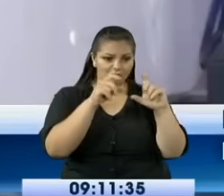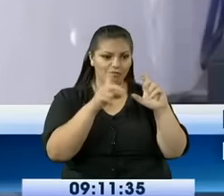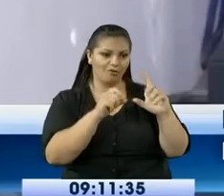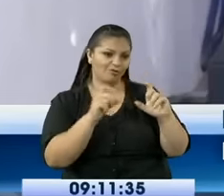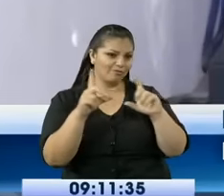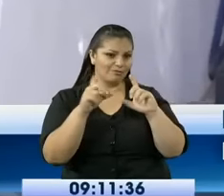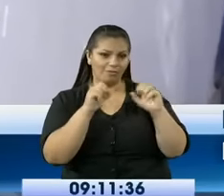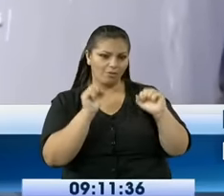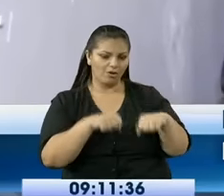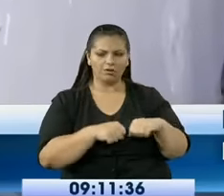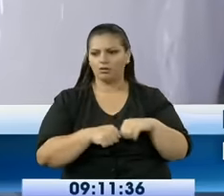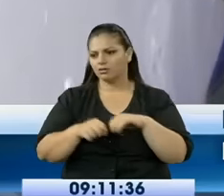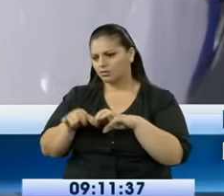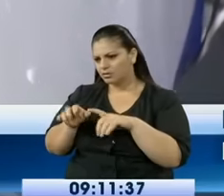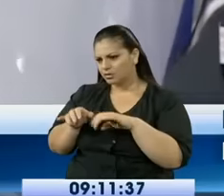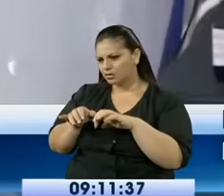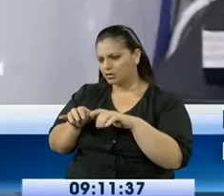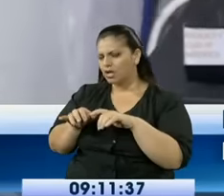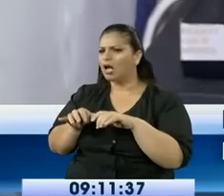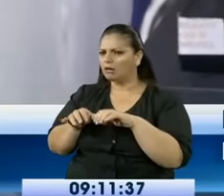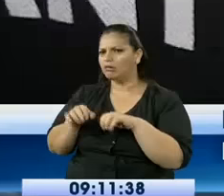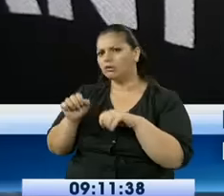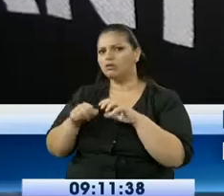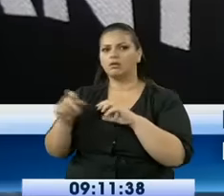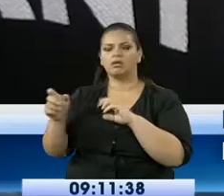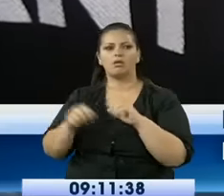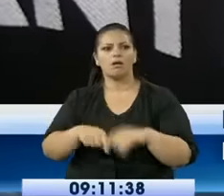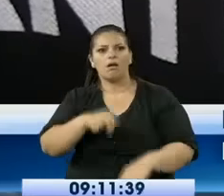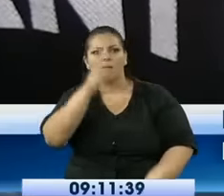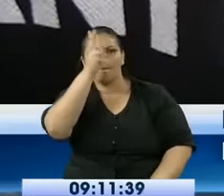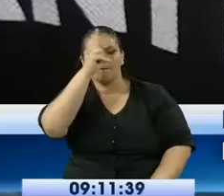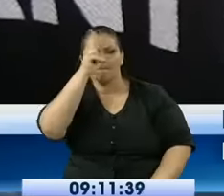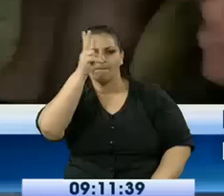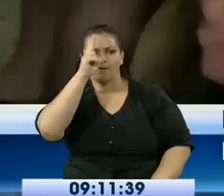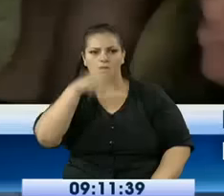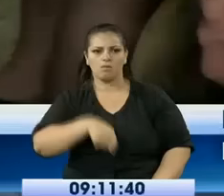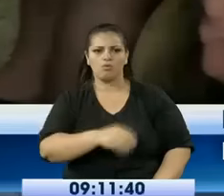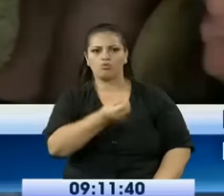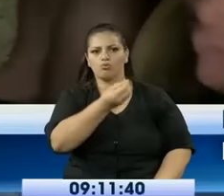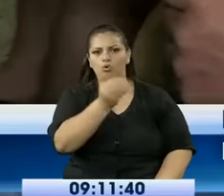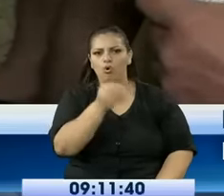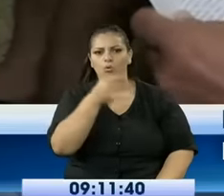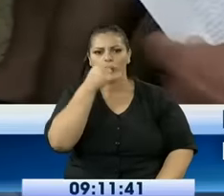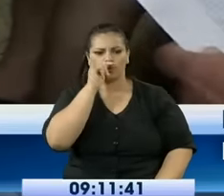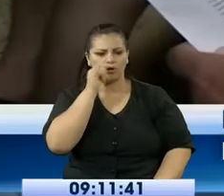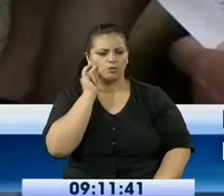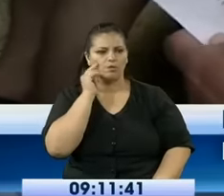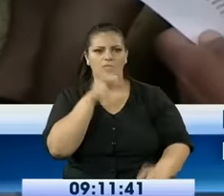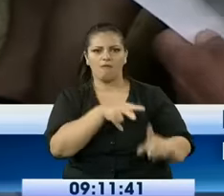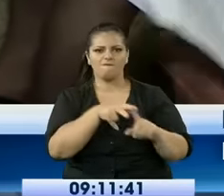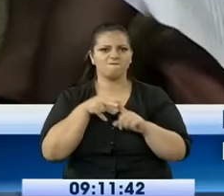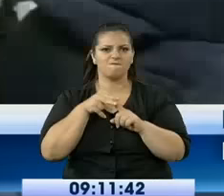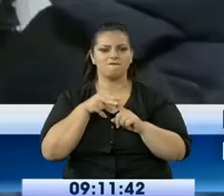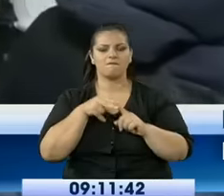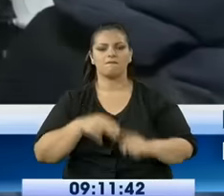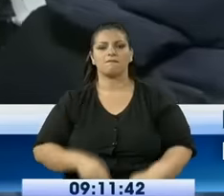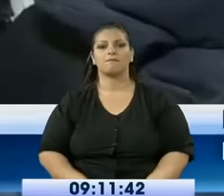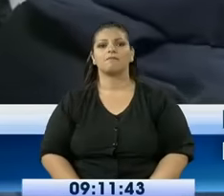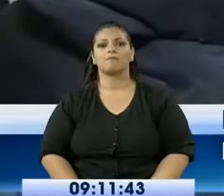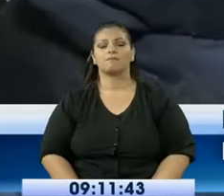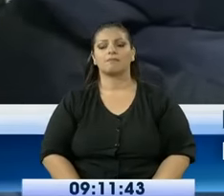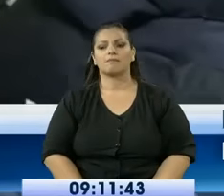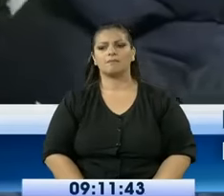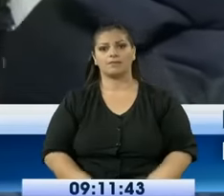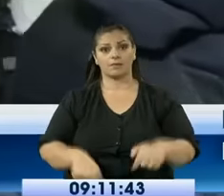y hacer enlaces con otros pedófilos, otros pornógrafos. A decir del fiscal, esta supuesta red no solo operaba